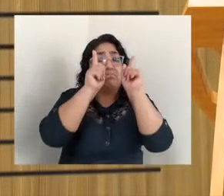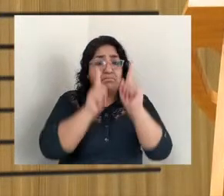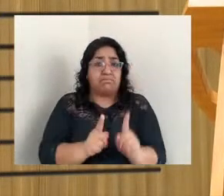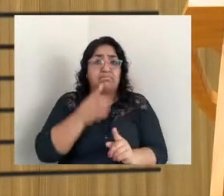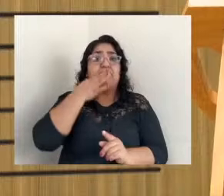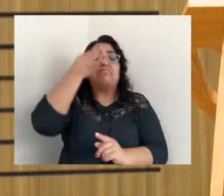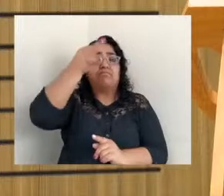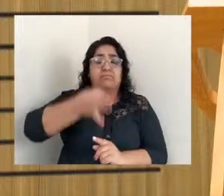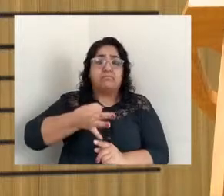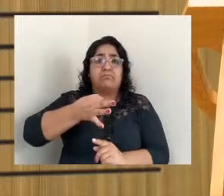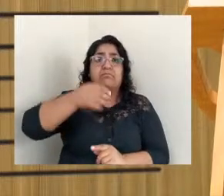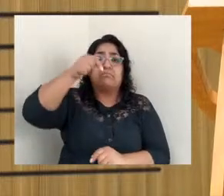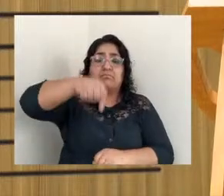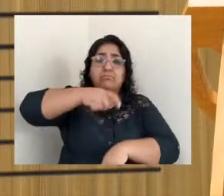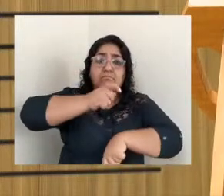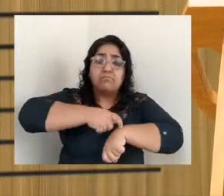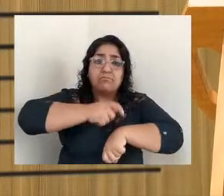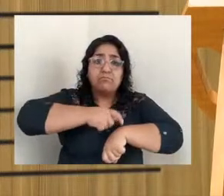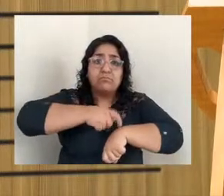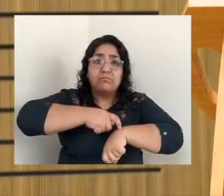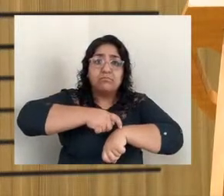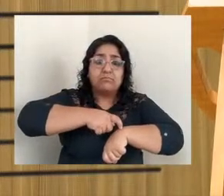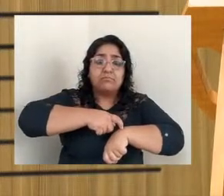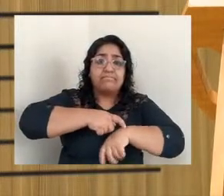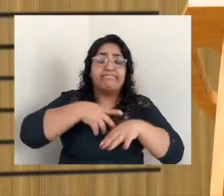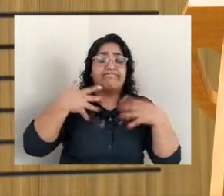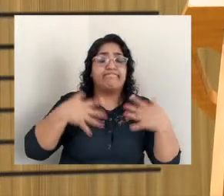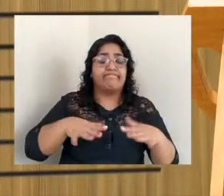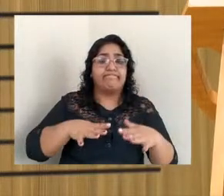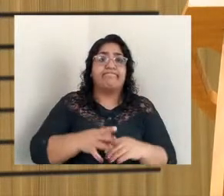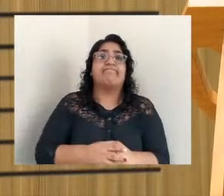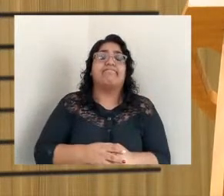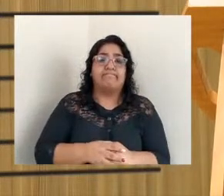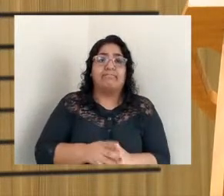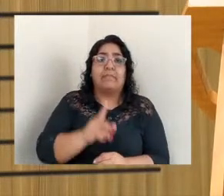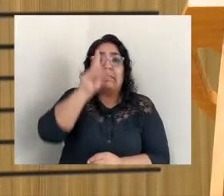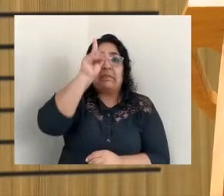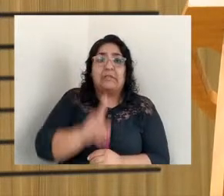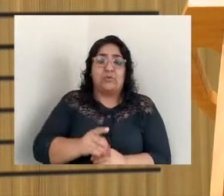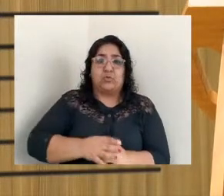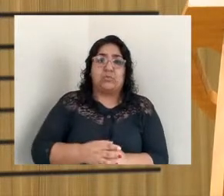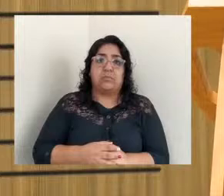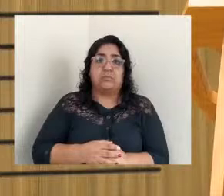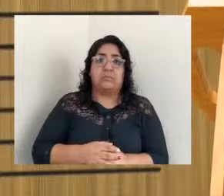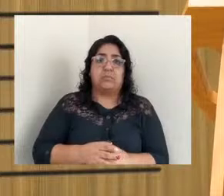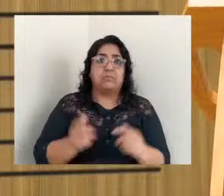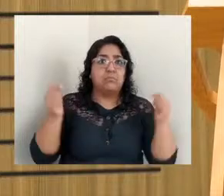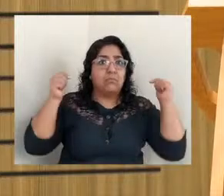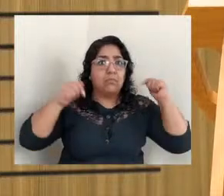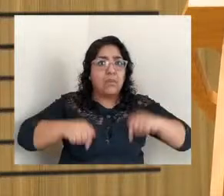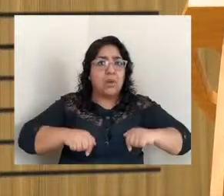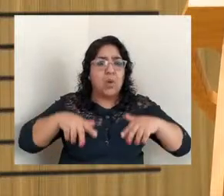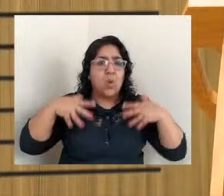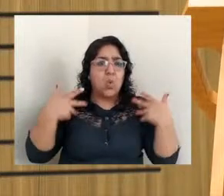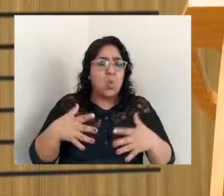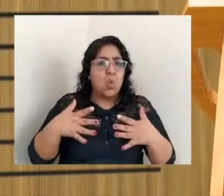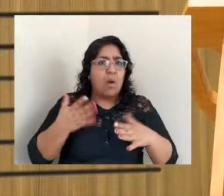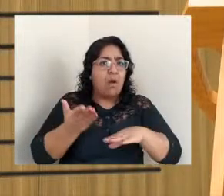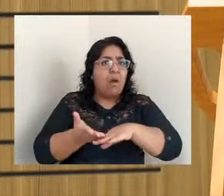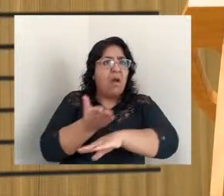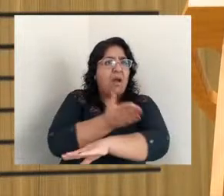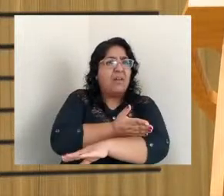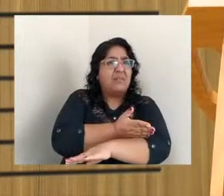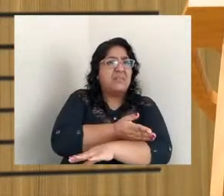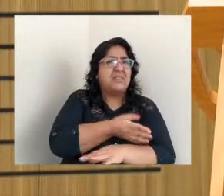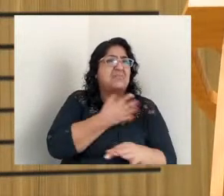Pero lo cierto también es que este momento es de grandes lecciones. Hoy valoramos más que nunca muchas de esas